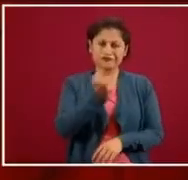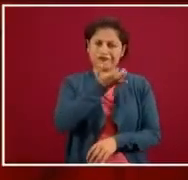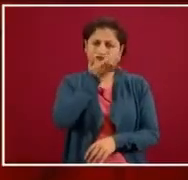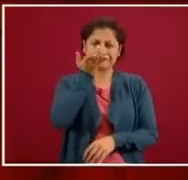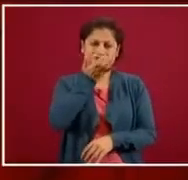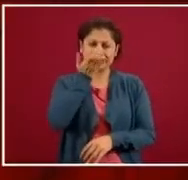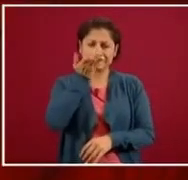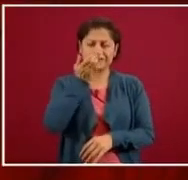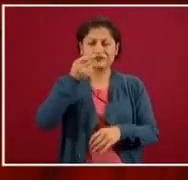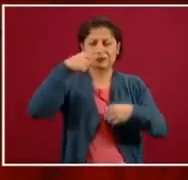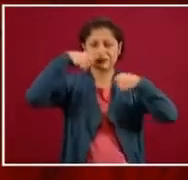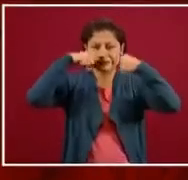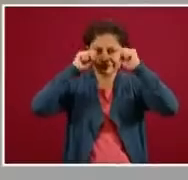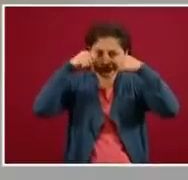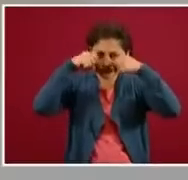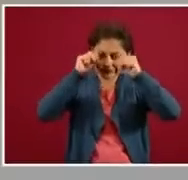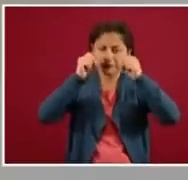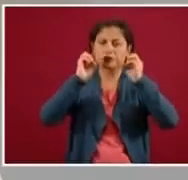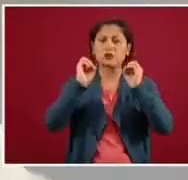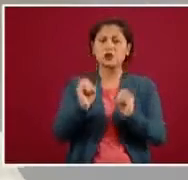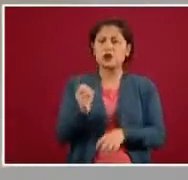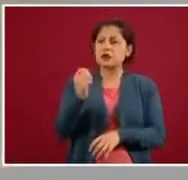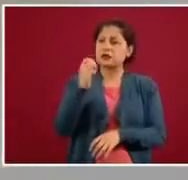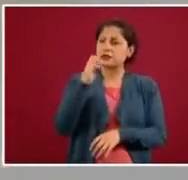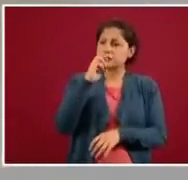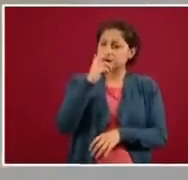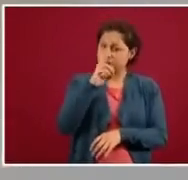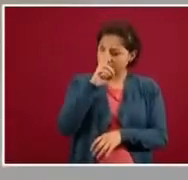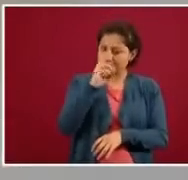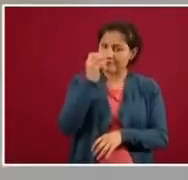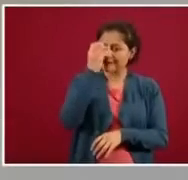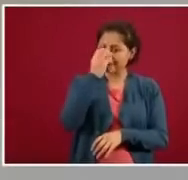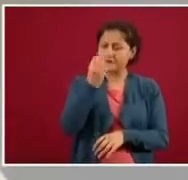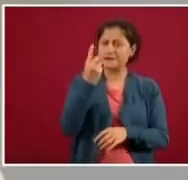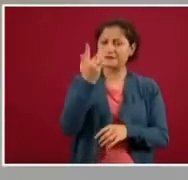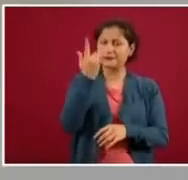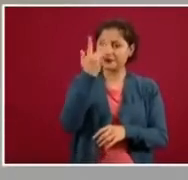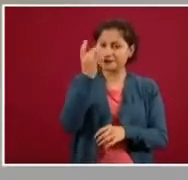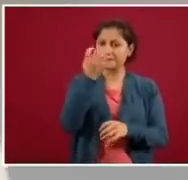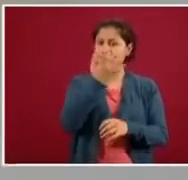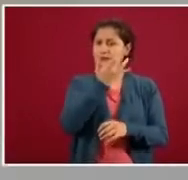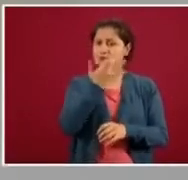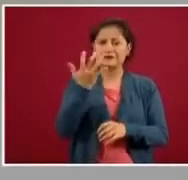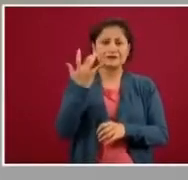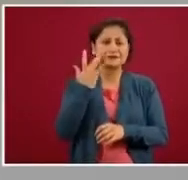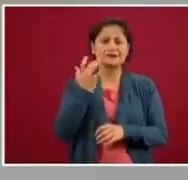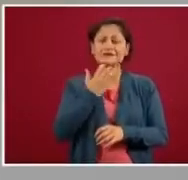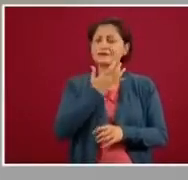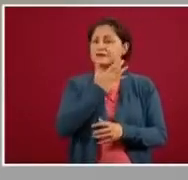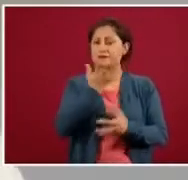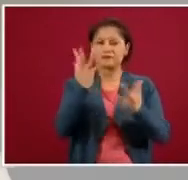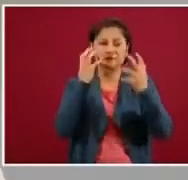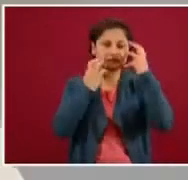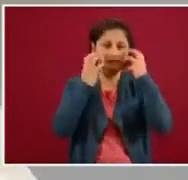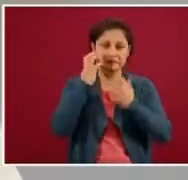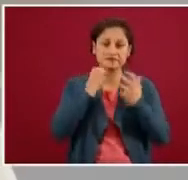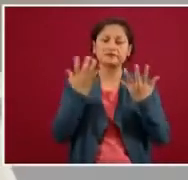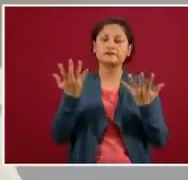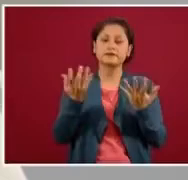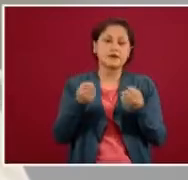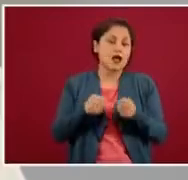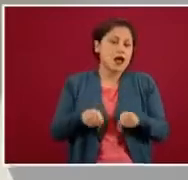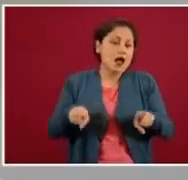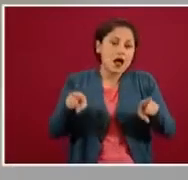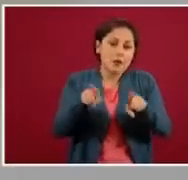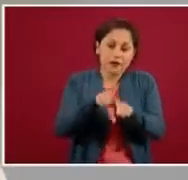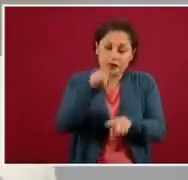y que uno se talle los ojos o se toque la nariz o se rasque el cachete, con mayor razón cuando está el cubrebocas, que acalora,